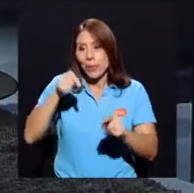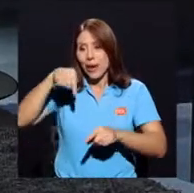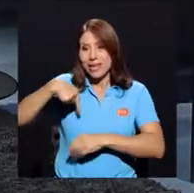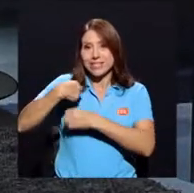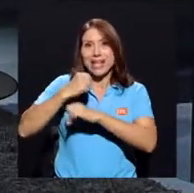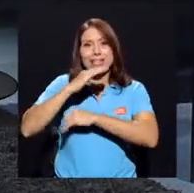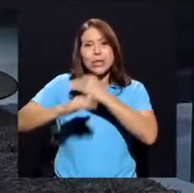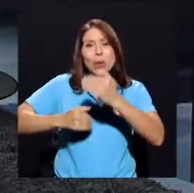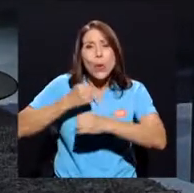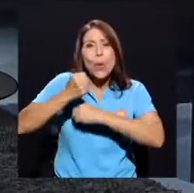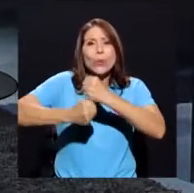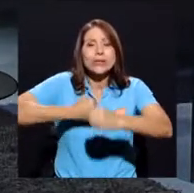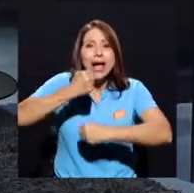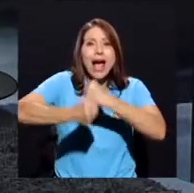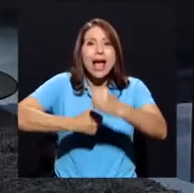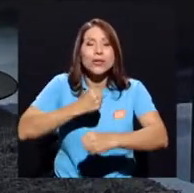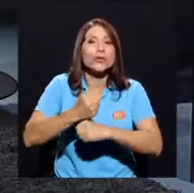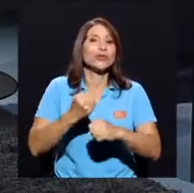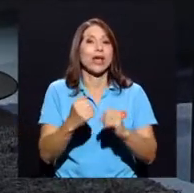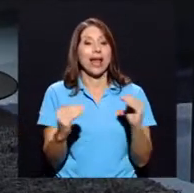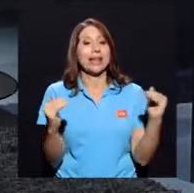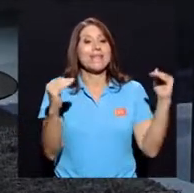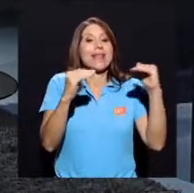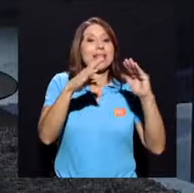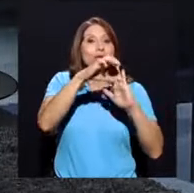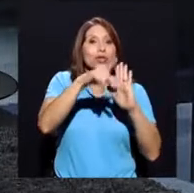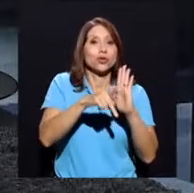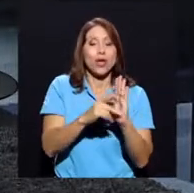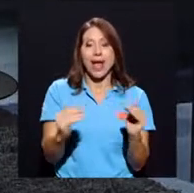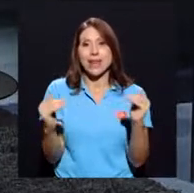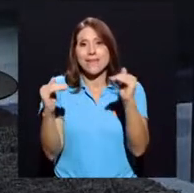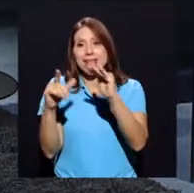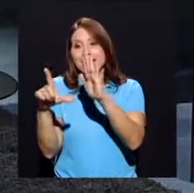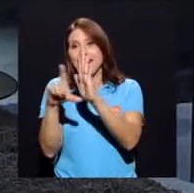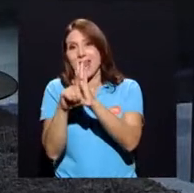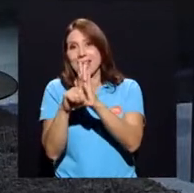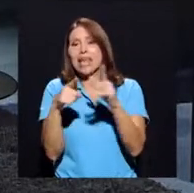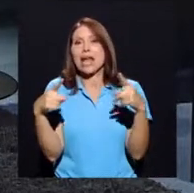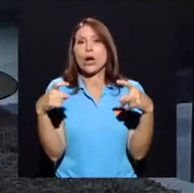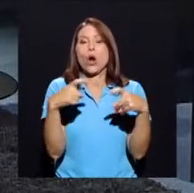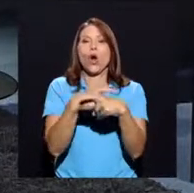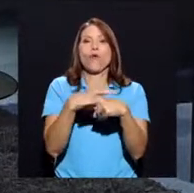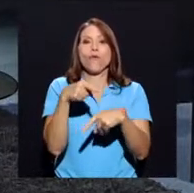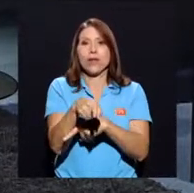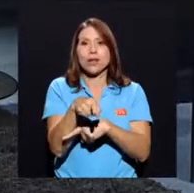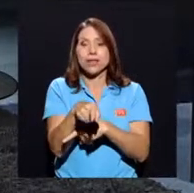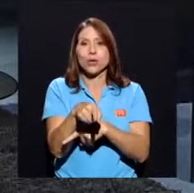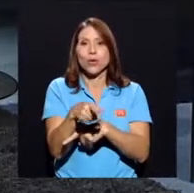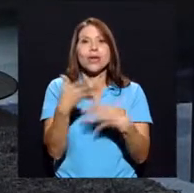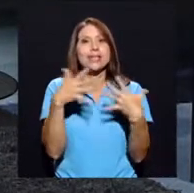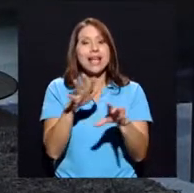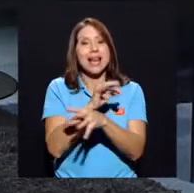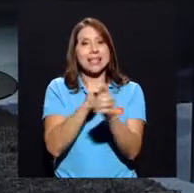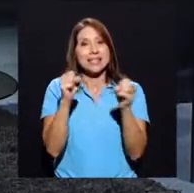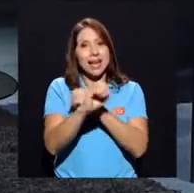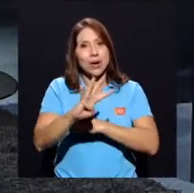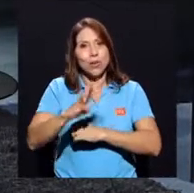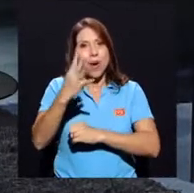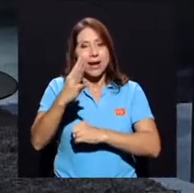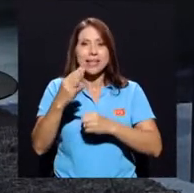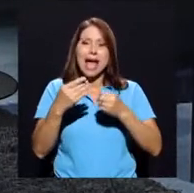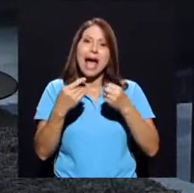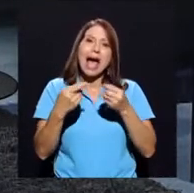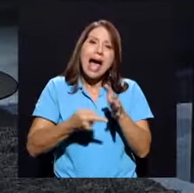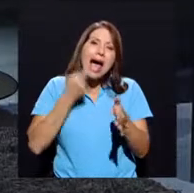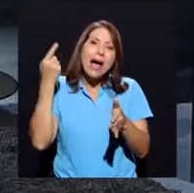de las normas constitucionales y legales y que la sala cuarta ha dicho a veces